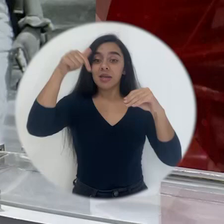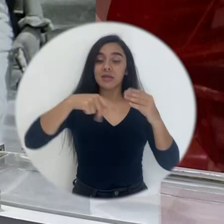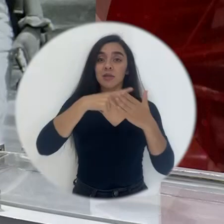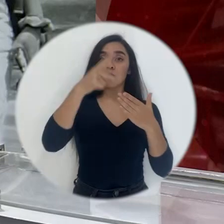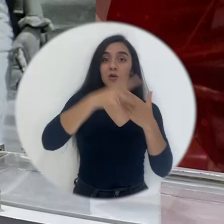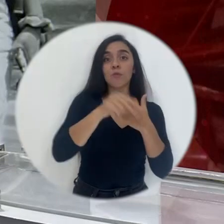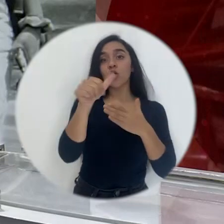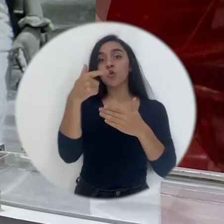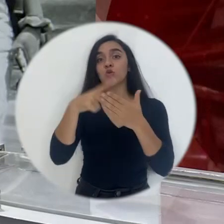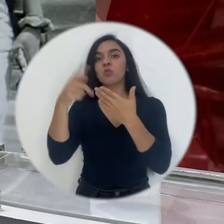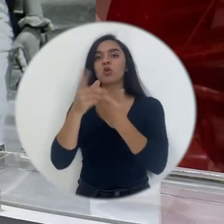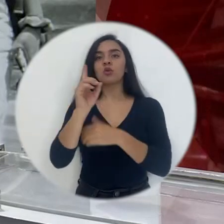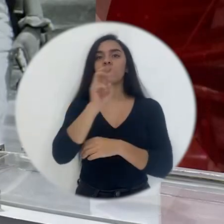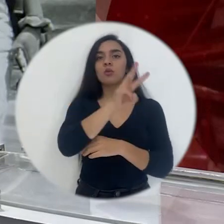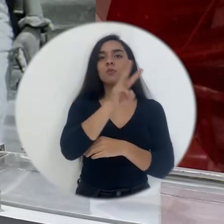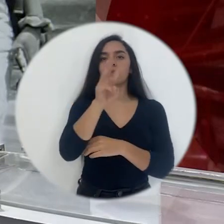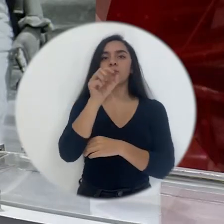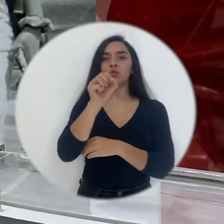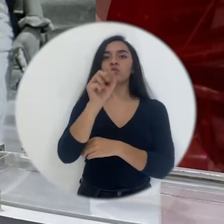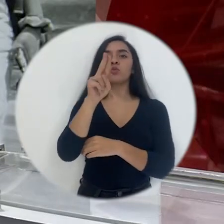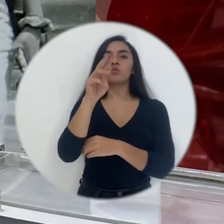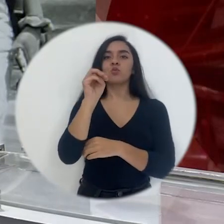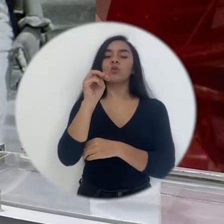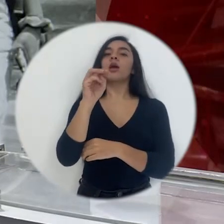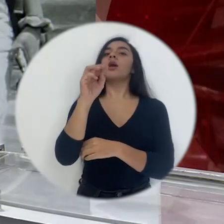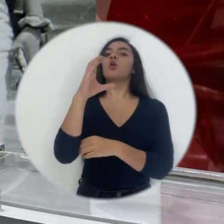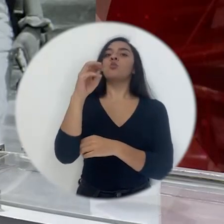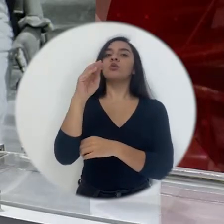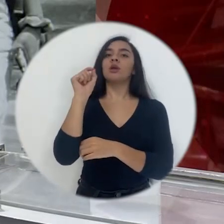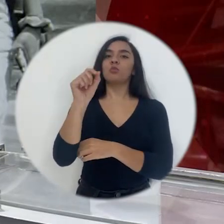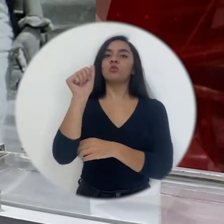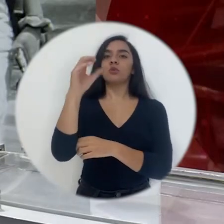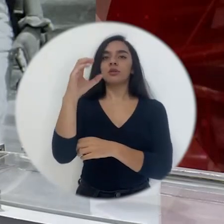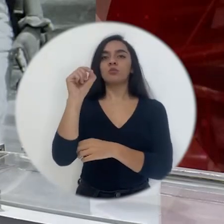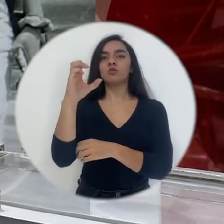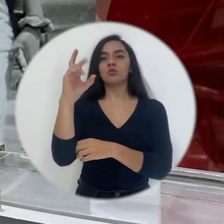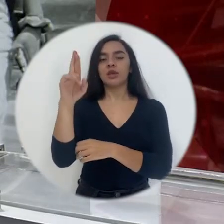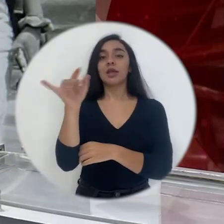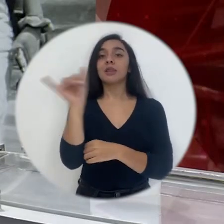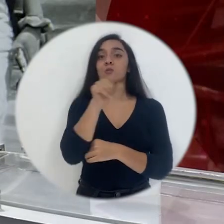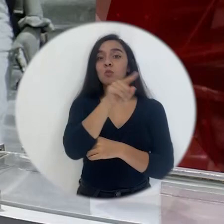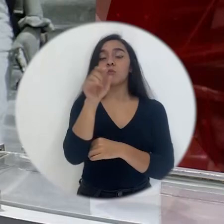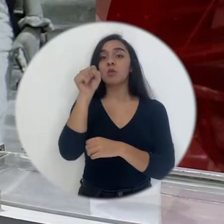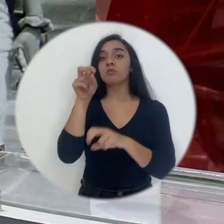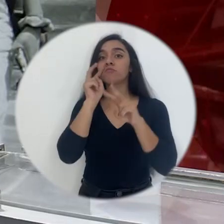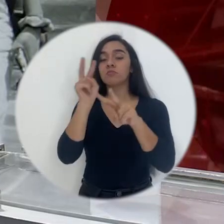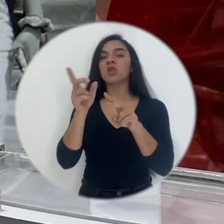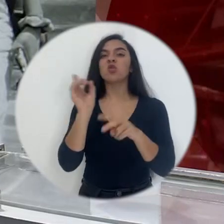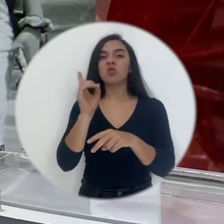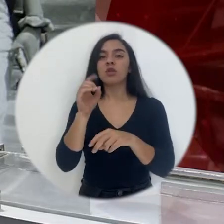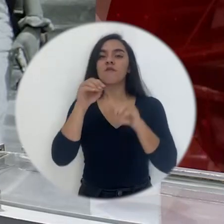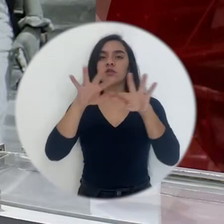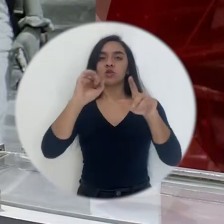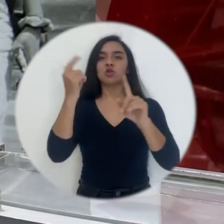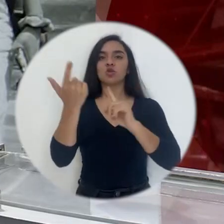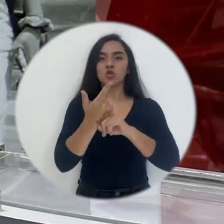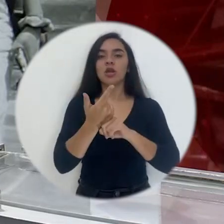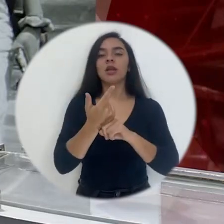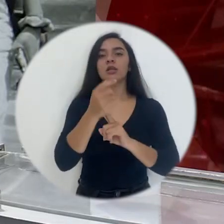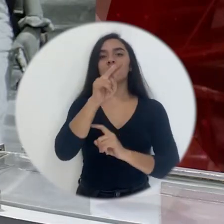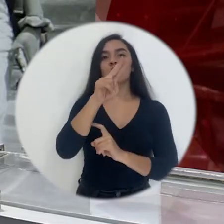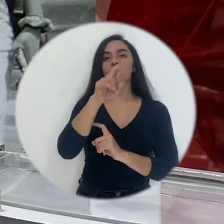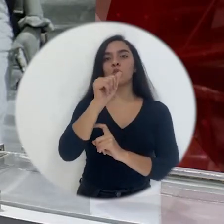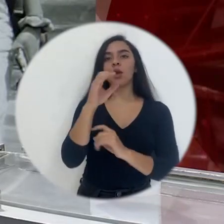sobre este y otros programas en www.unacomunica.una.ac.cr también nos pueden ubicar en nuestros perfiles en redes